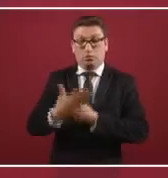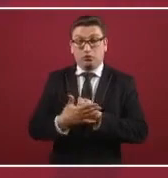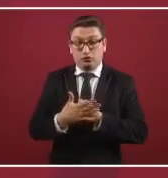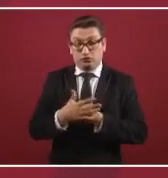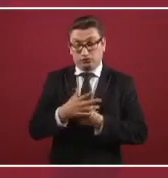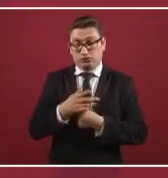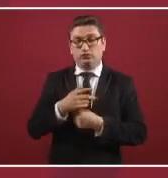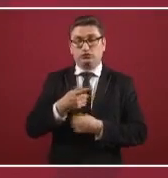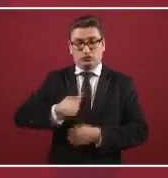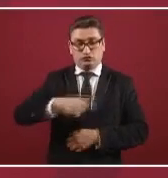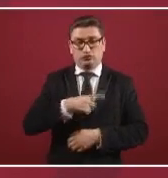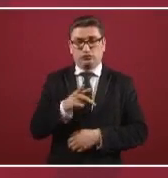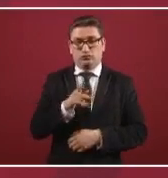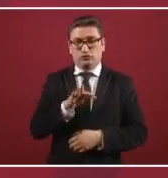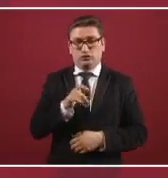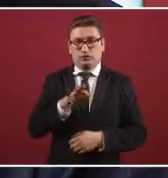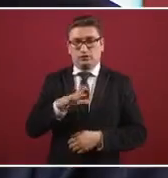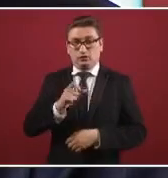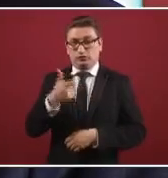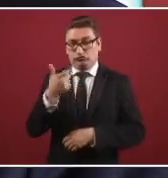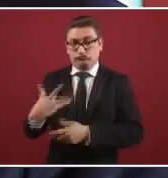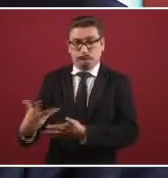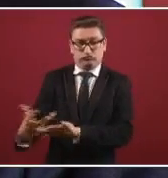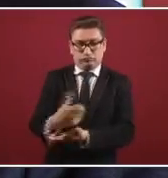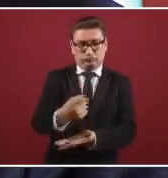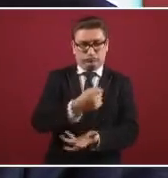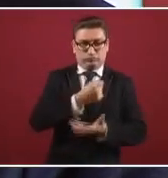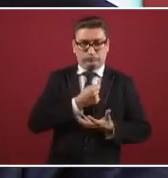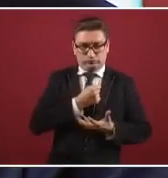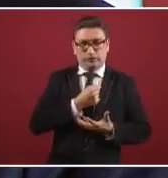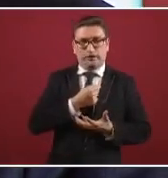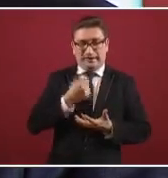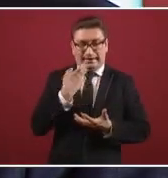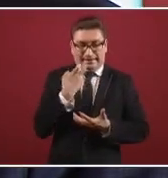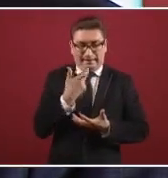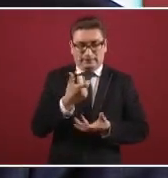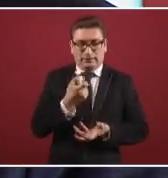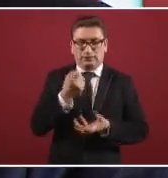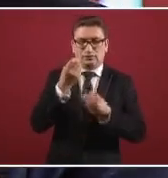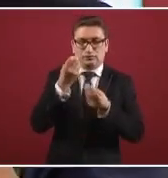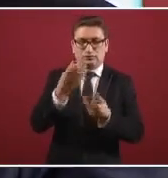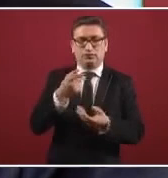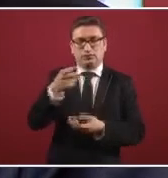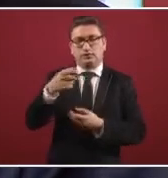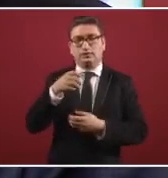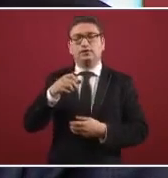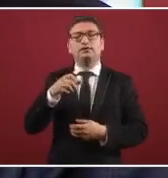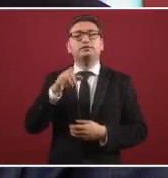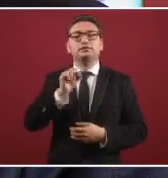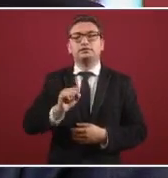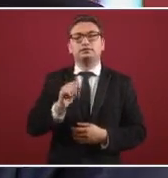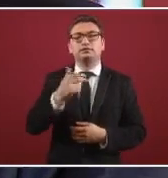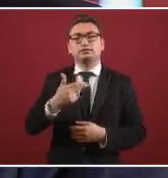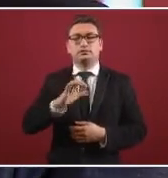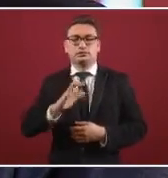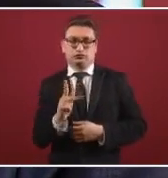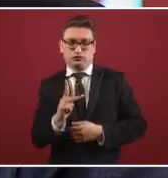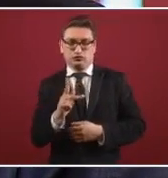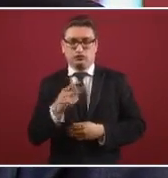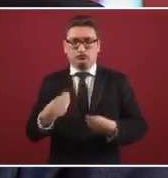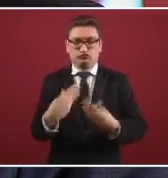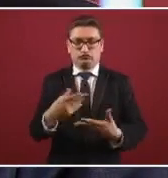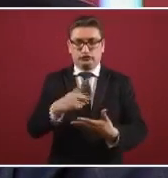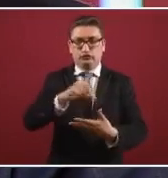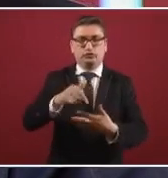Hacienda y veremos a ver cuánto nos devuelven para poder operar, porque aunque lo cobremos nosotros, no es recurso que